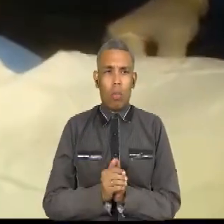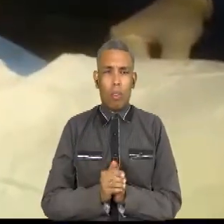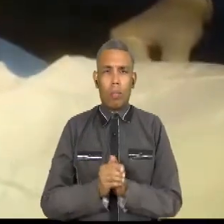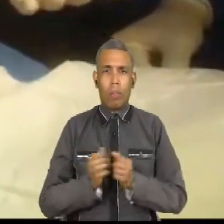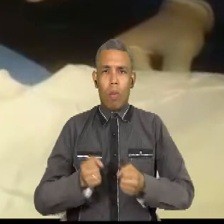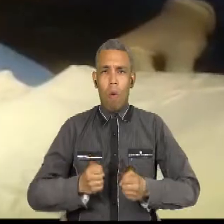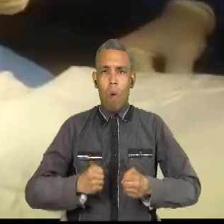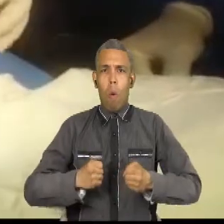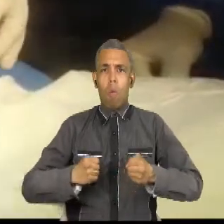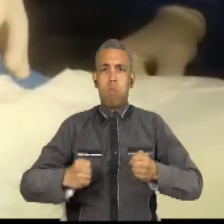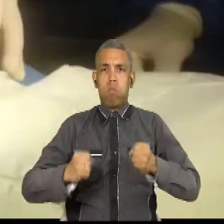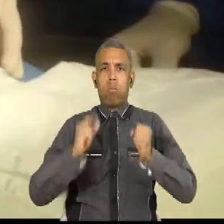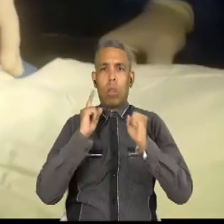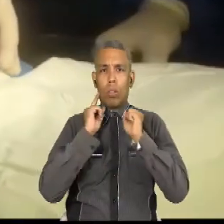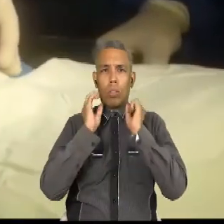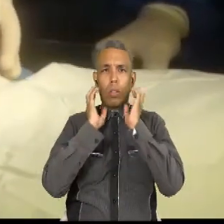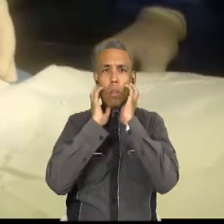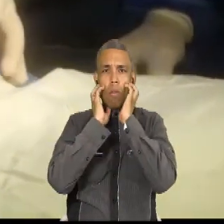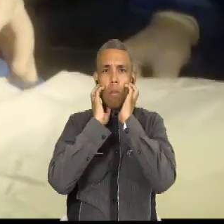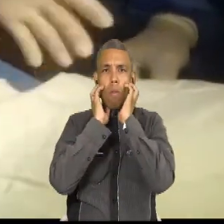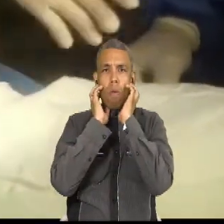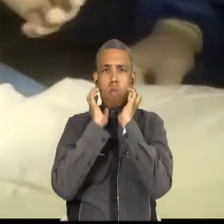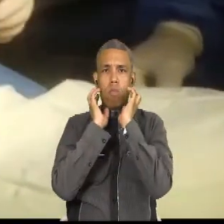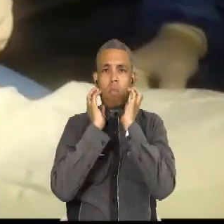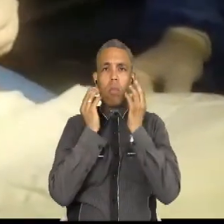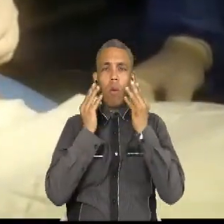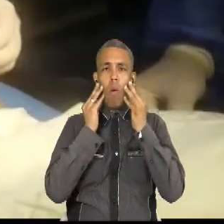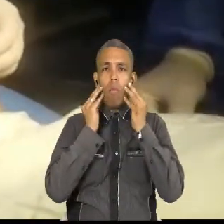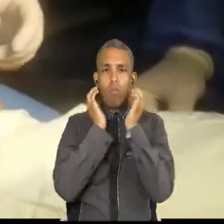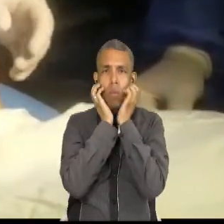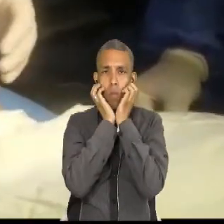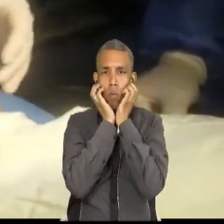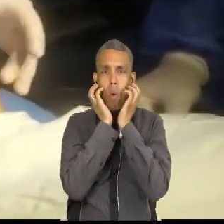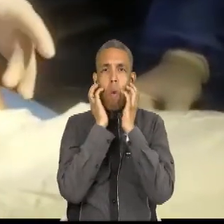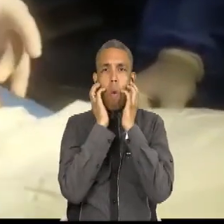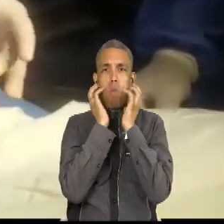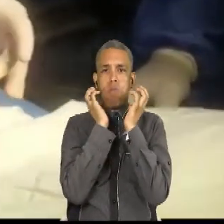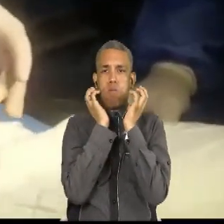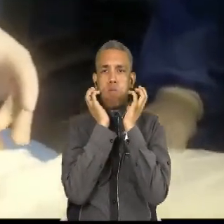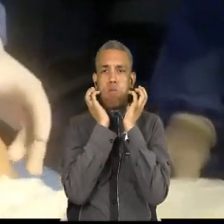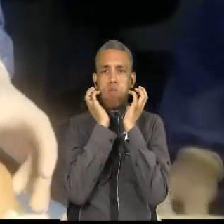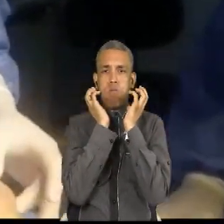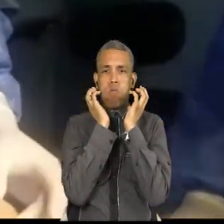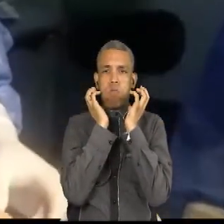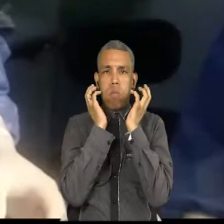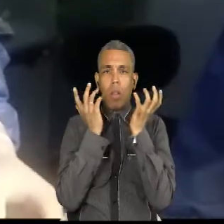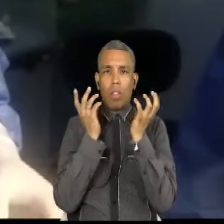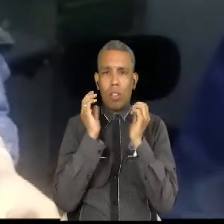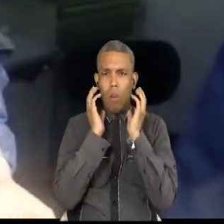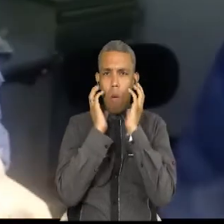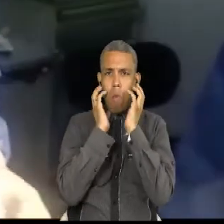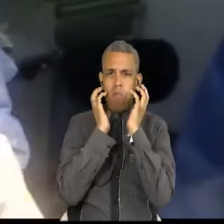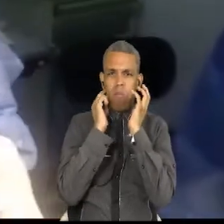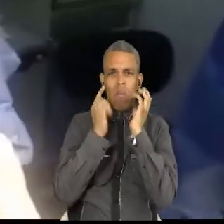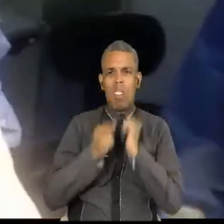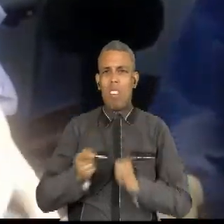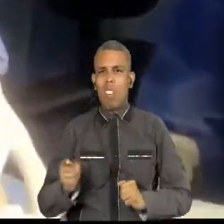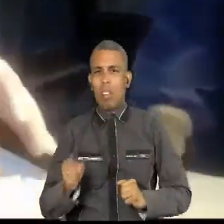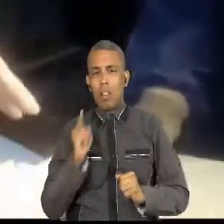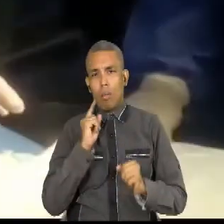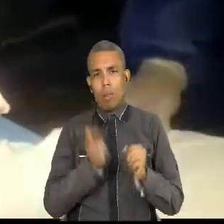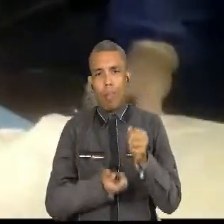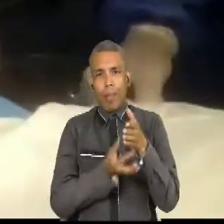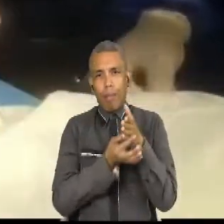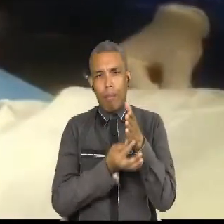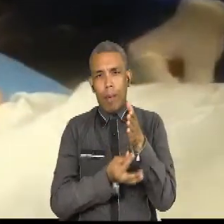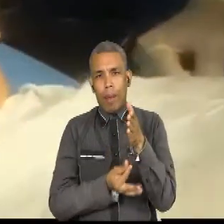o que nosotros comúnmente conocemos como cachetes. Son unas bolsitas que son redundantes de grasita. Ahora la boca, por